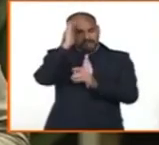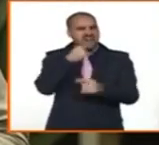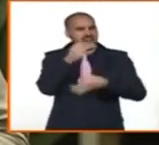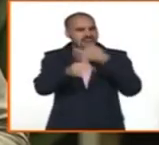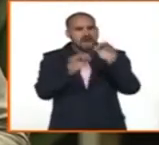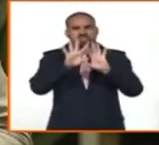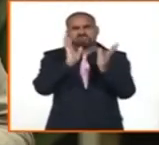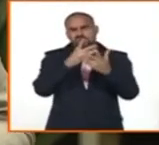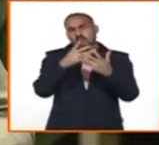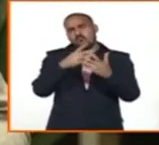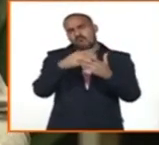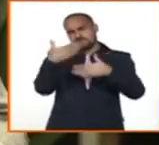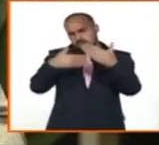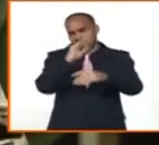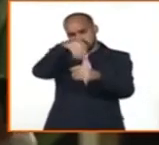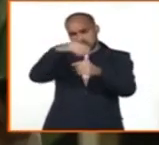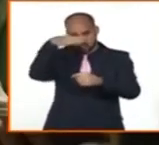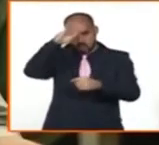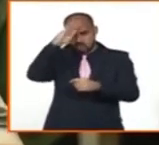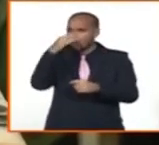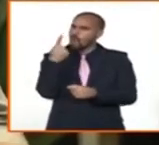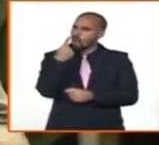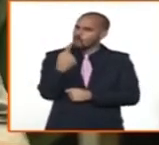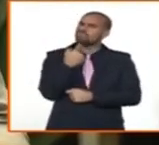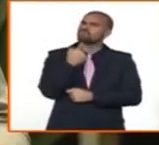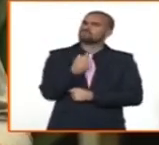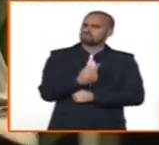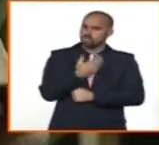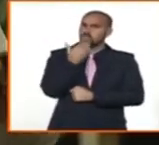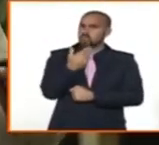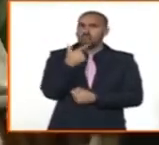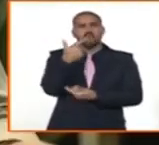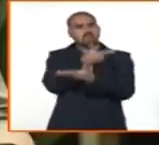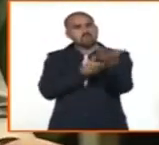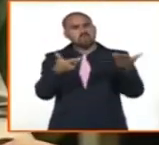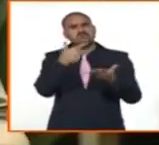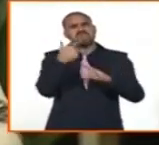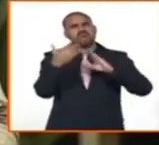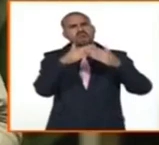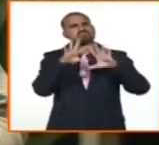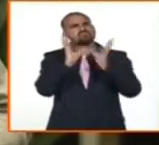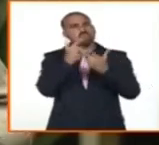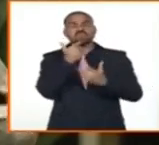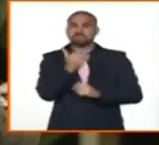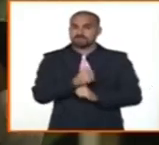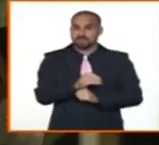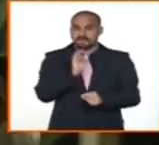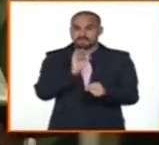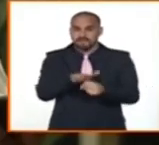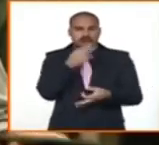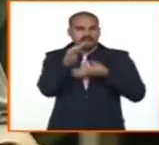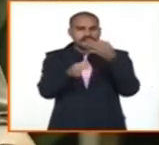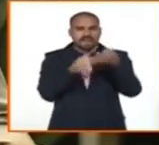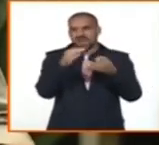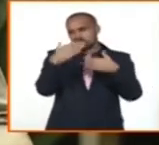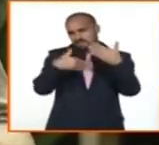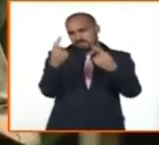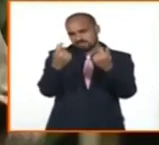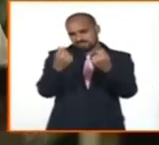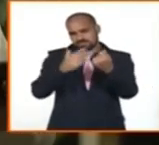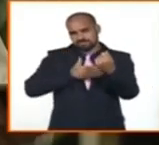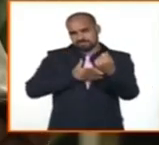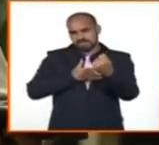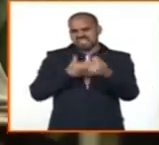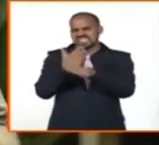muy importante escuchar los debates que están habiendo. Primero, un diagnóstico de la situación económica, de lo que es el bloqueo,